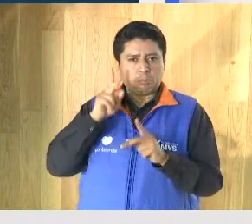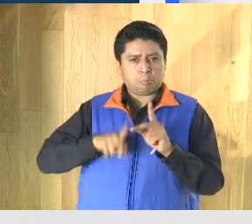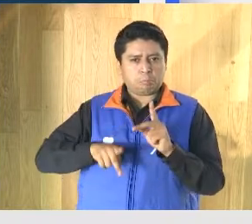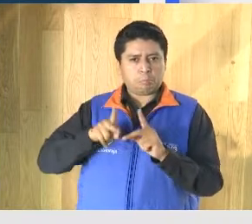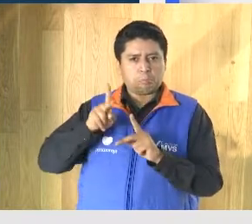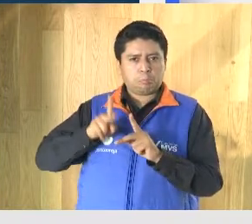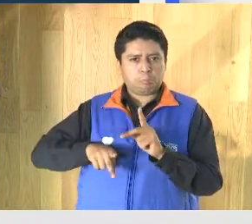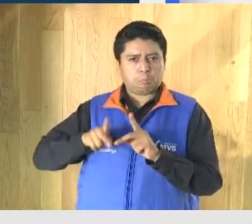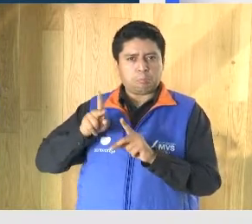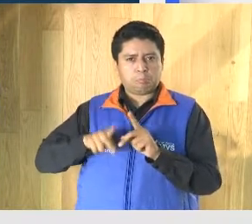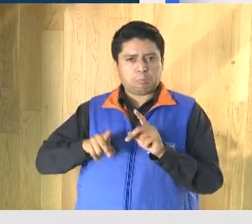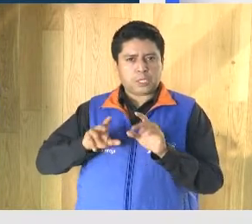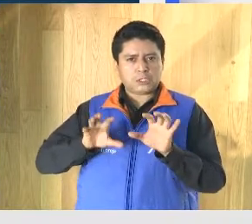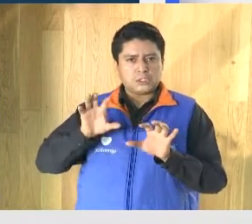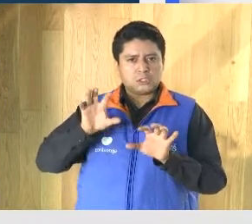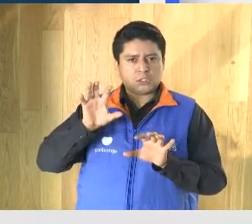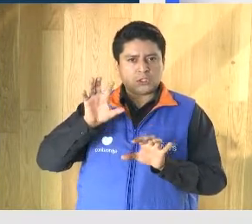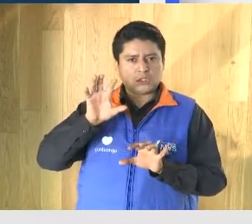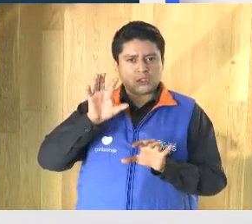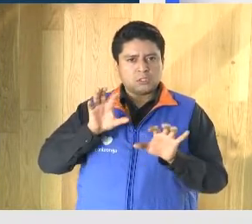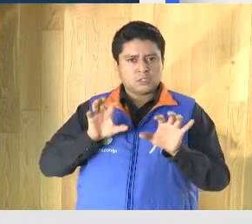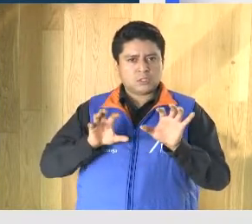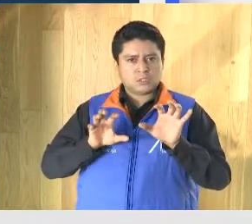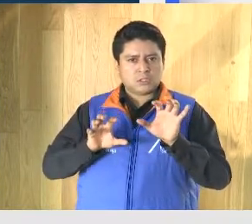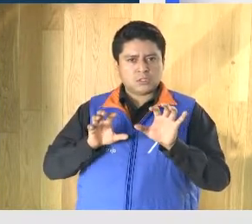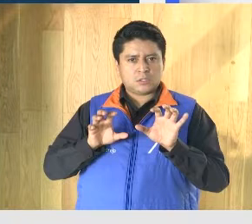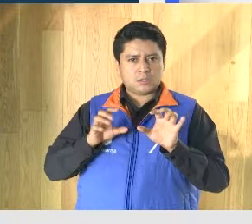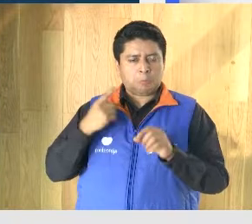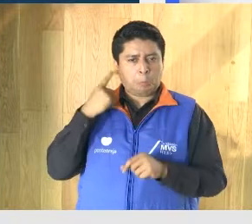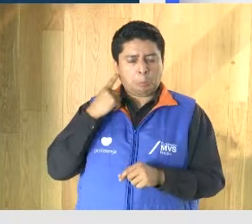son las tendencias